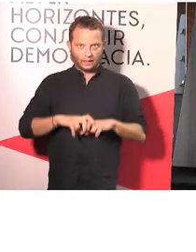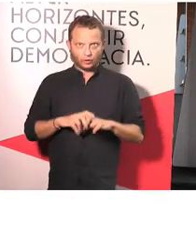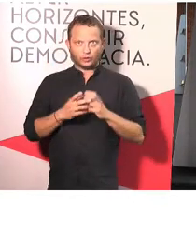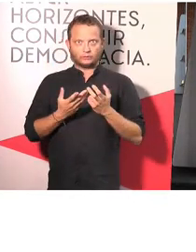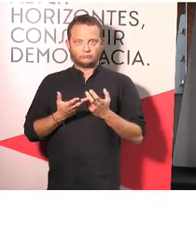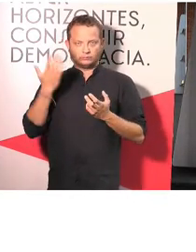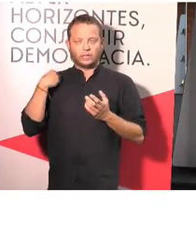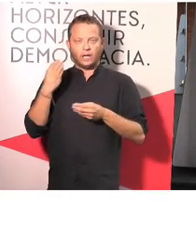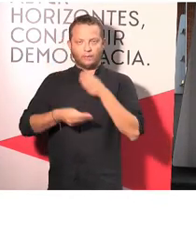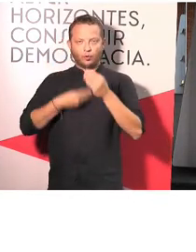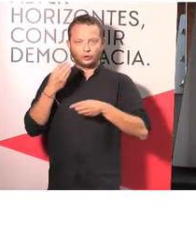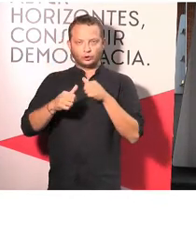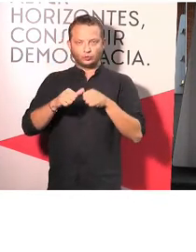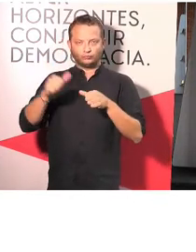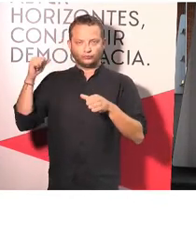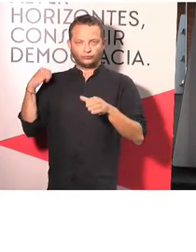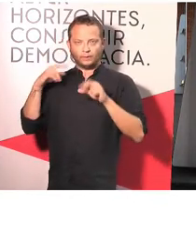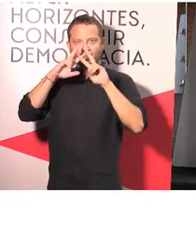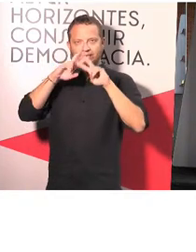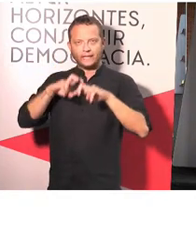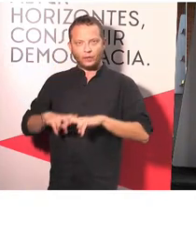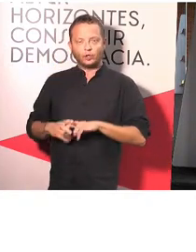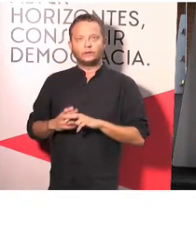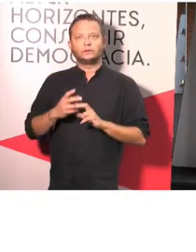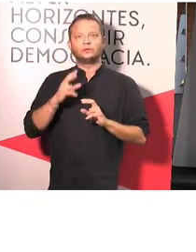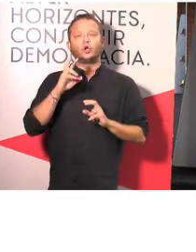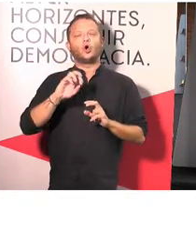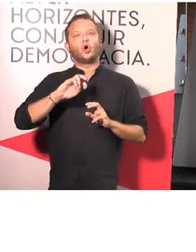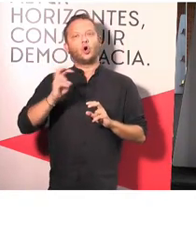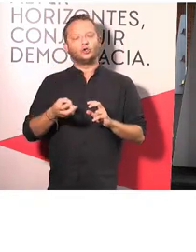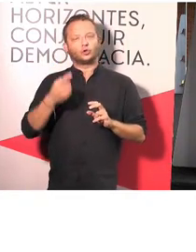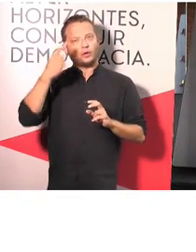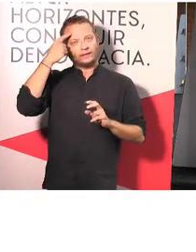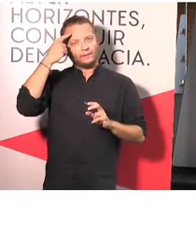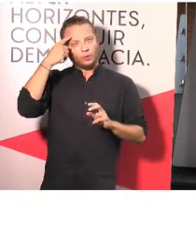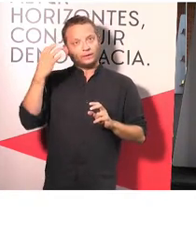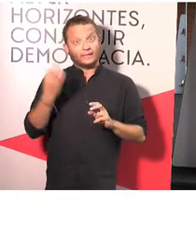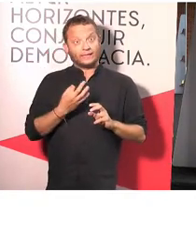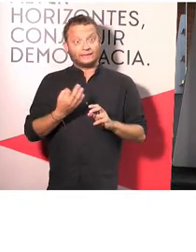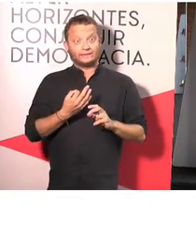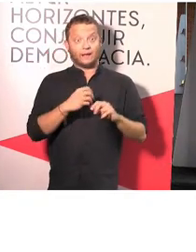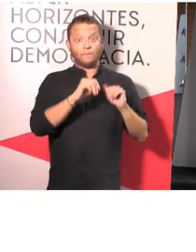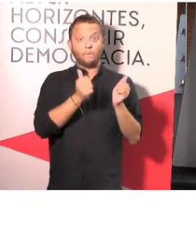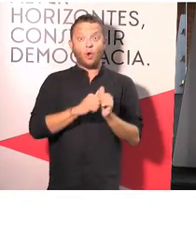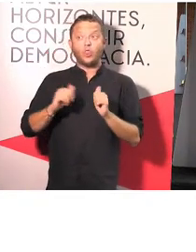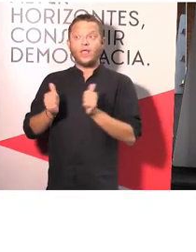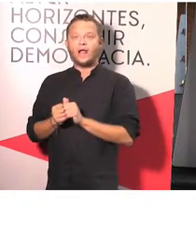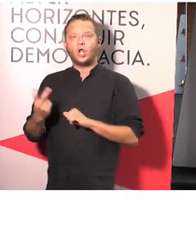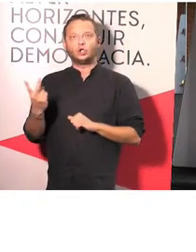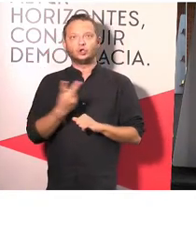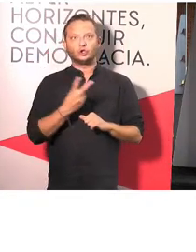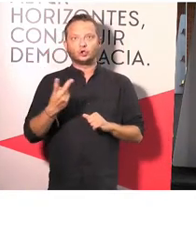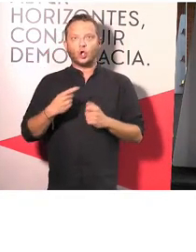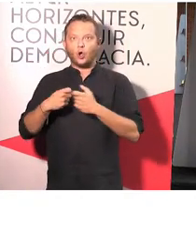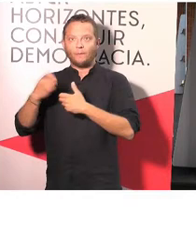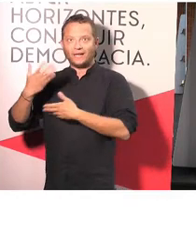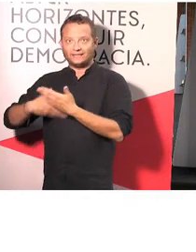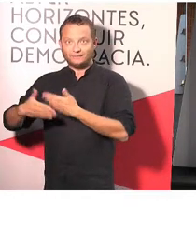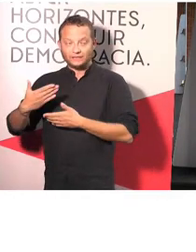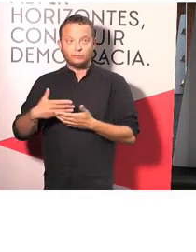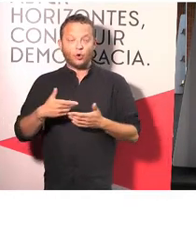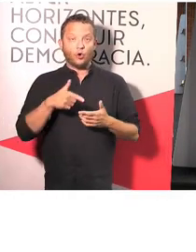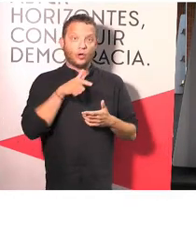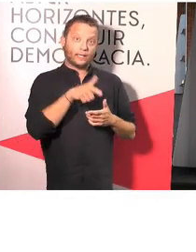¿no? Que llevamos a cabo en Dimos. Otro elemento a tener en cuenta es que ambos modelos, el cooperativismo de plataforma